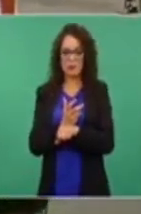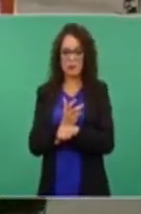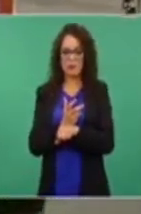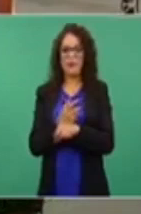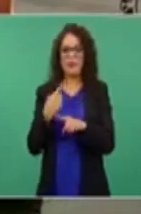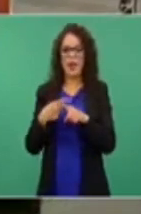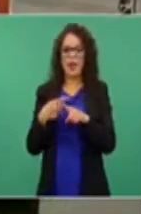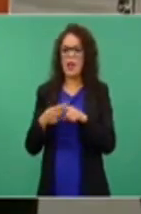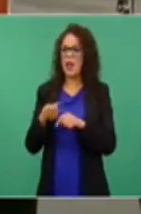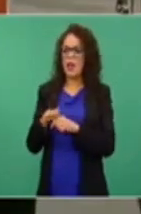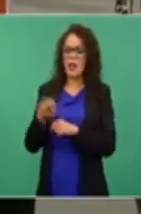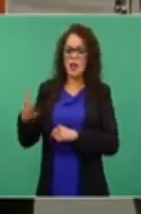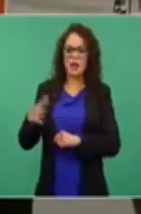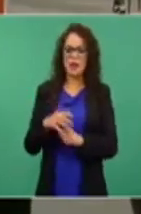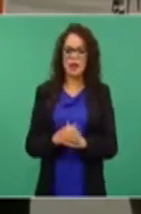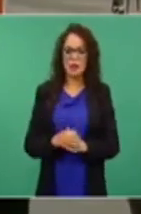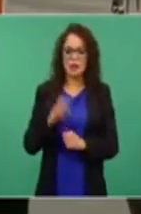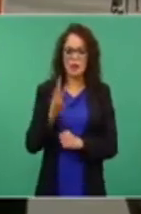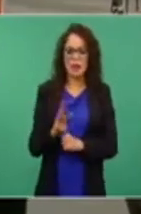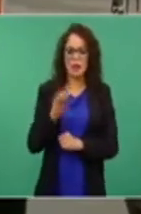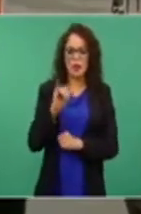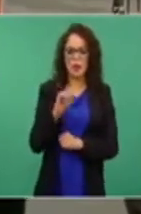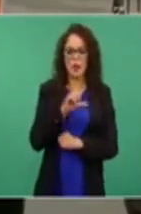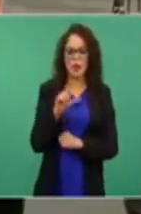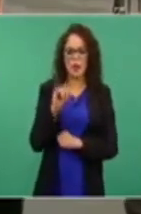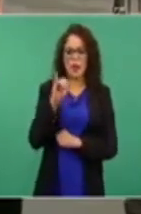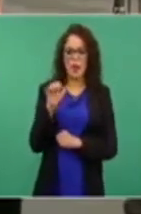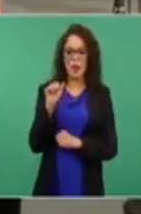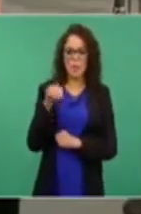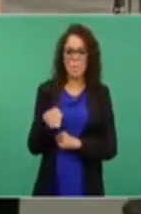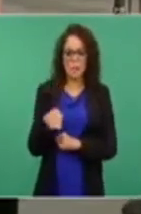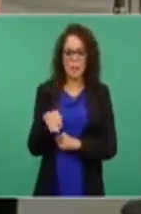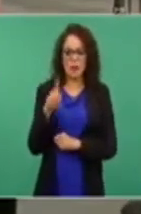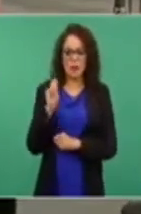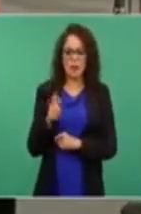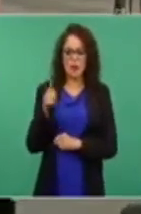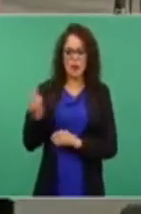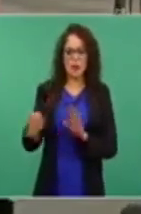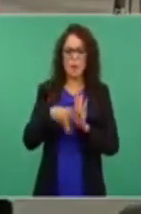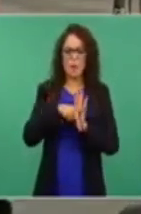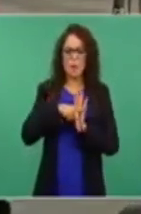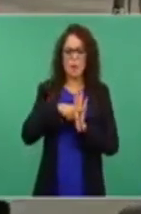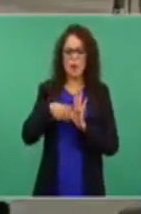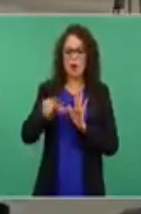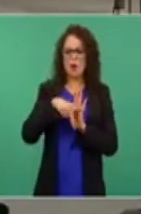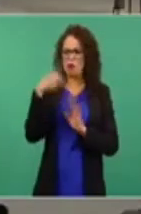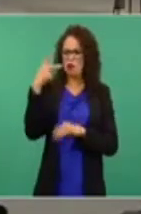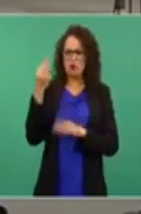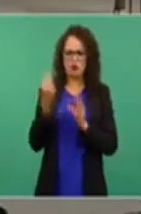dirigida a William Randolph, de los periódicos,